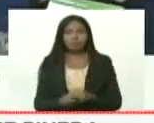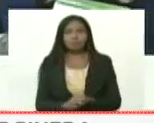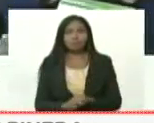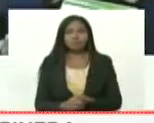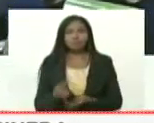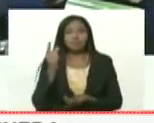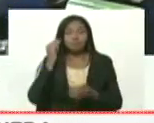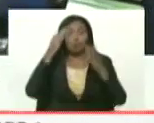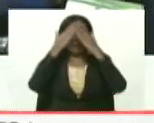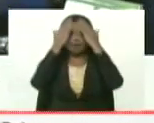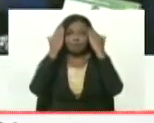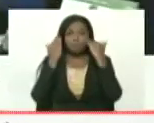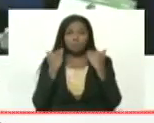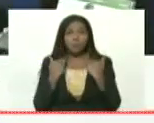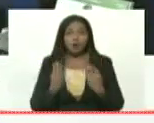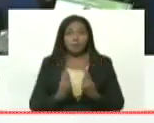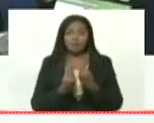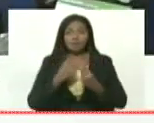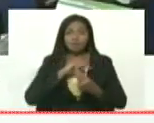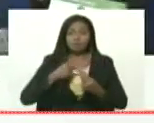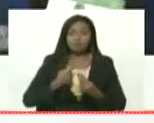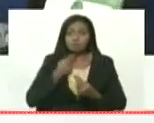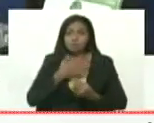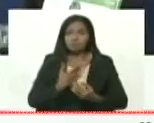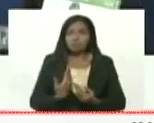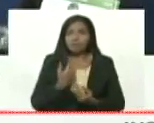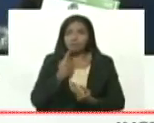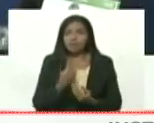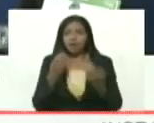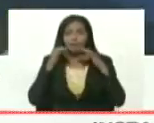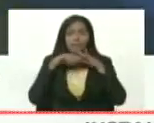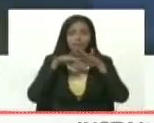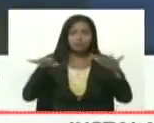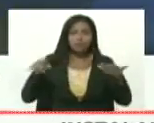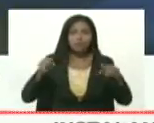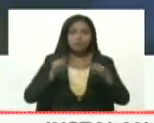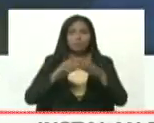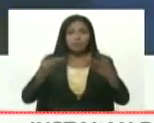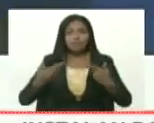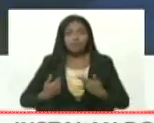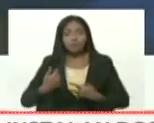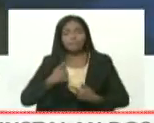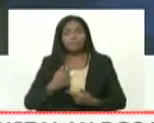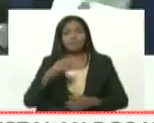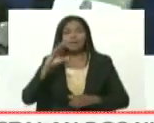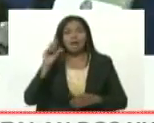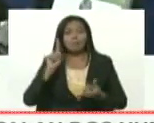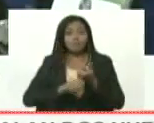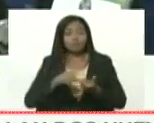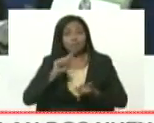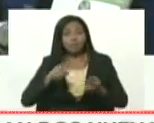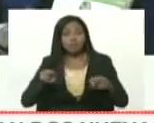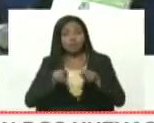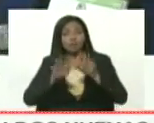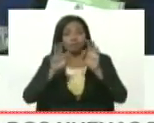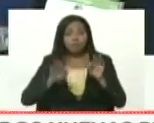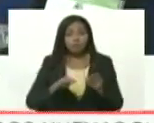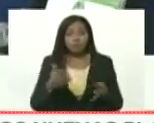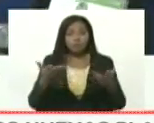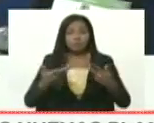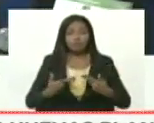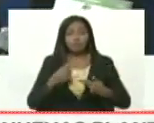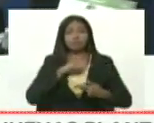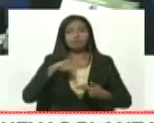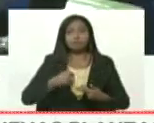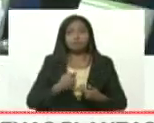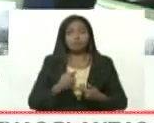que está acompañándonos aquí. Yo quisiera que le diera sus bendiciones. Me ha regalado a mí y a Cilia, nos ha regalado